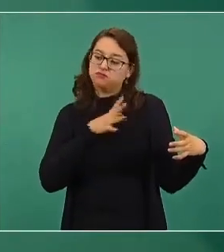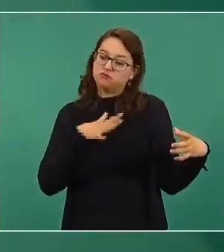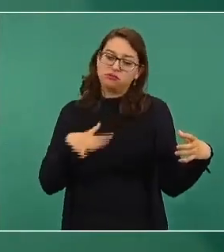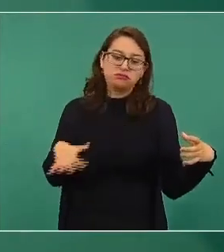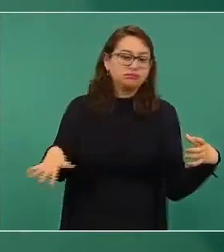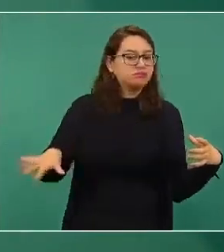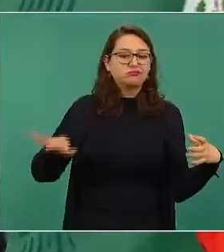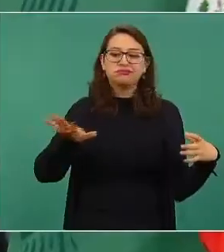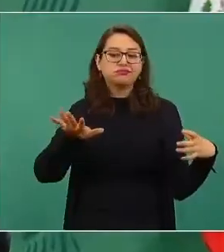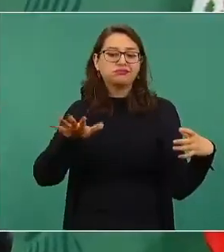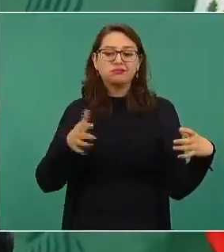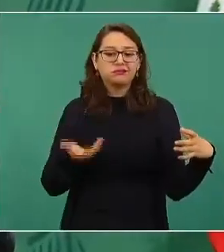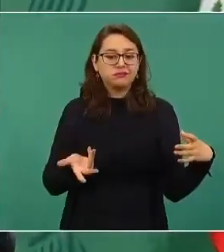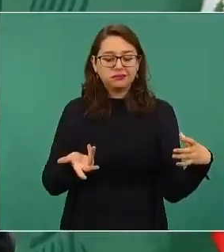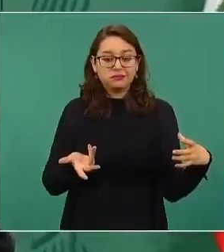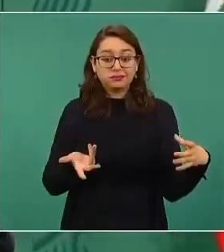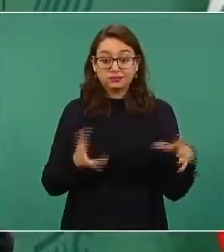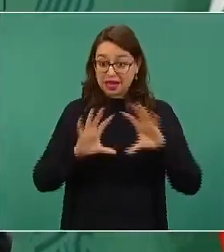Corrupción